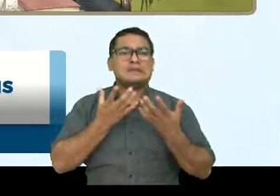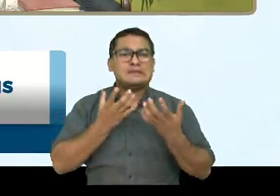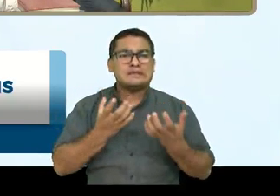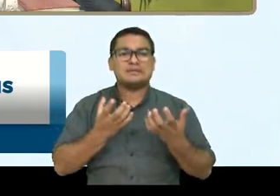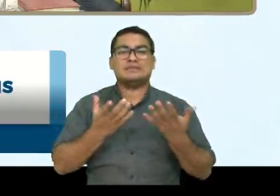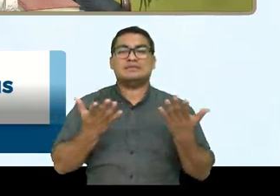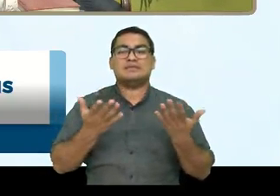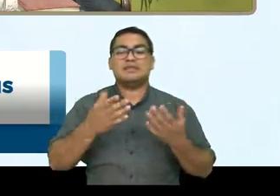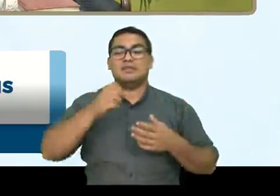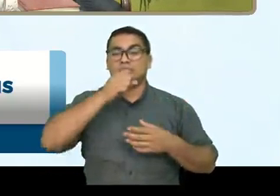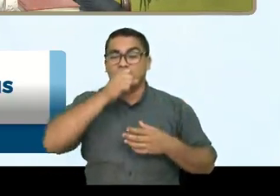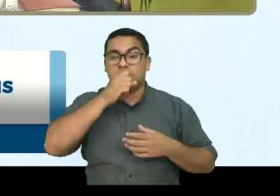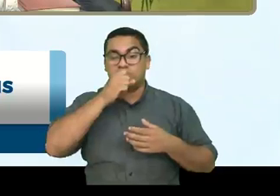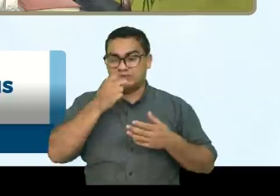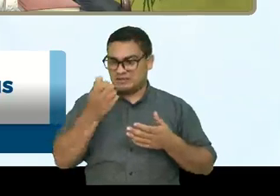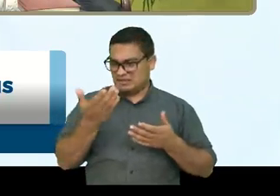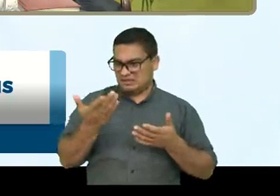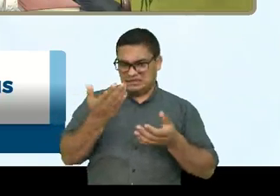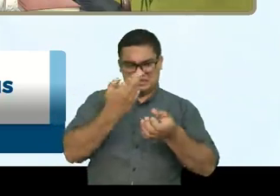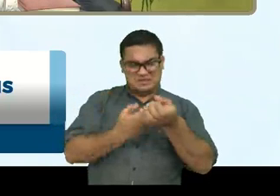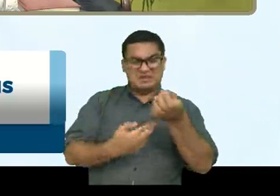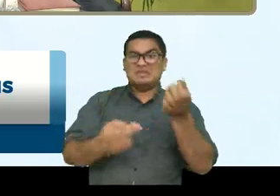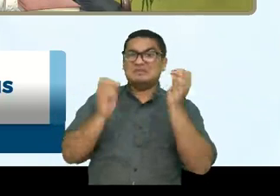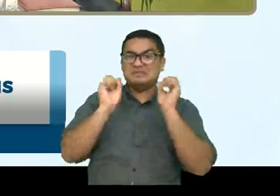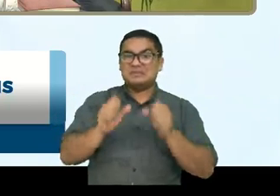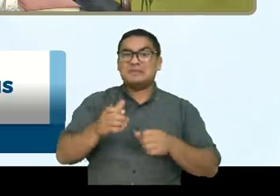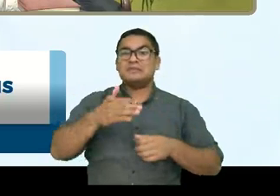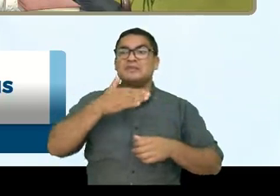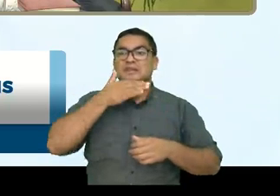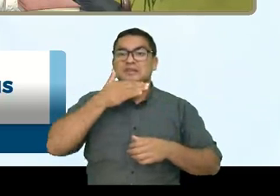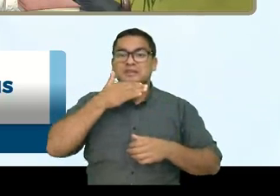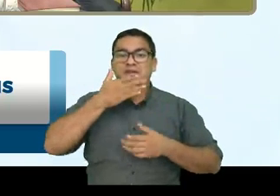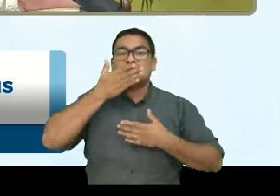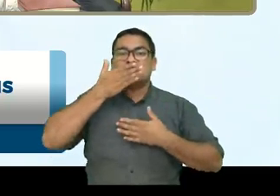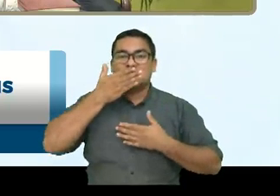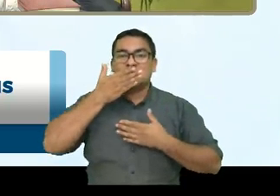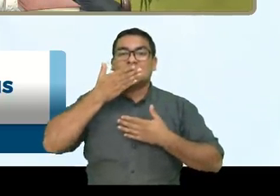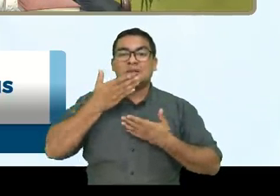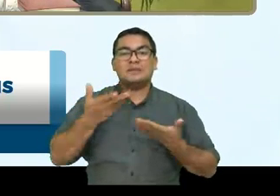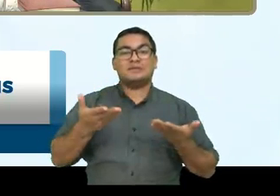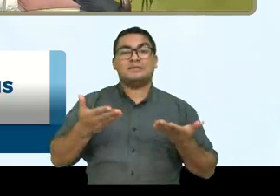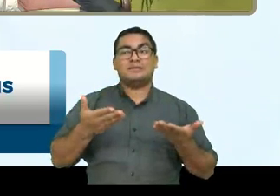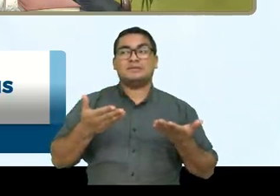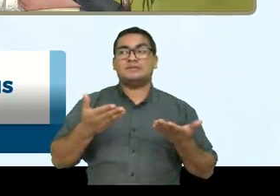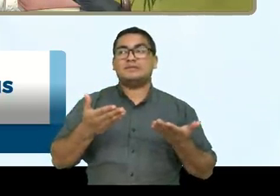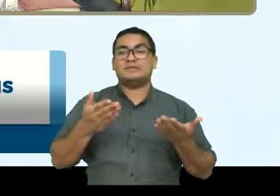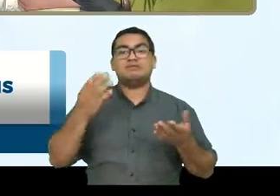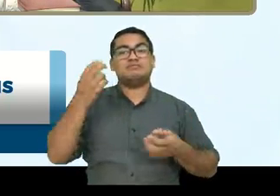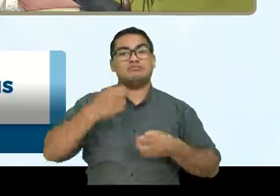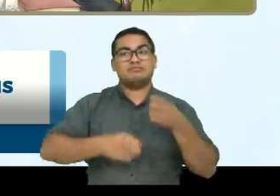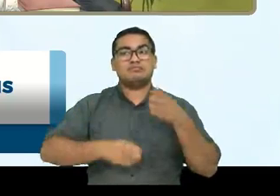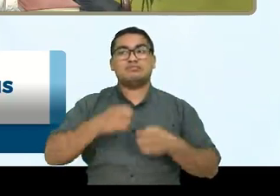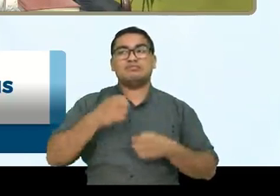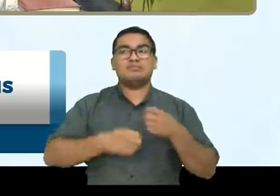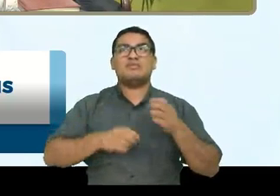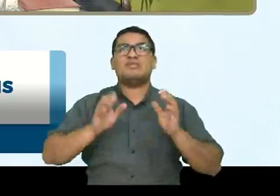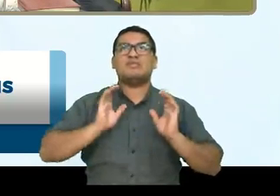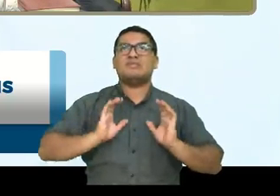expectoración con sangre, comienza a tener dificultad respiratoria, entonces eso provoca una serie de cambios a